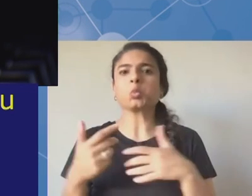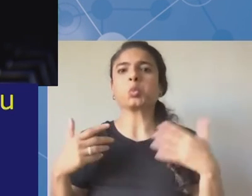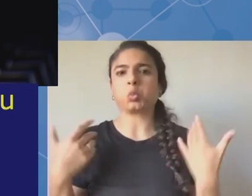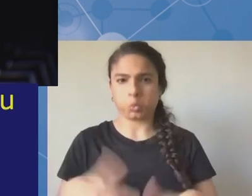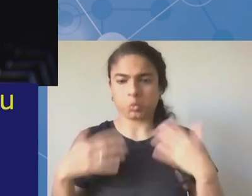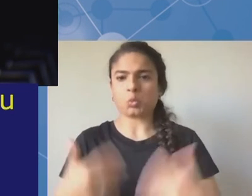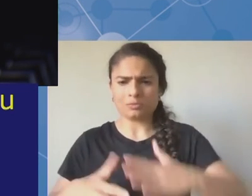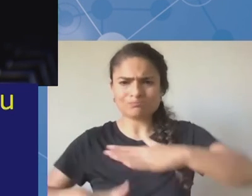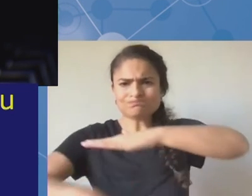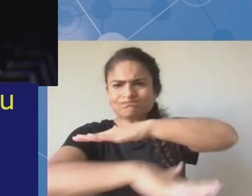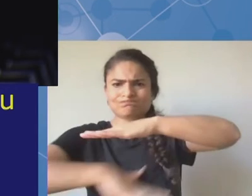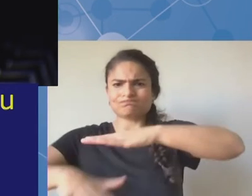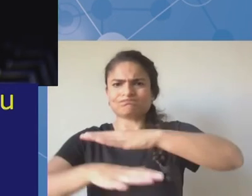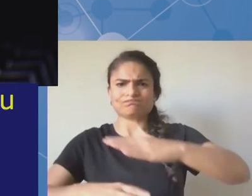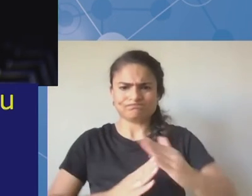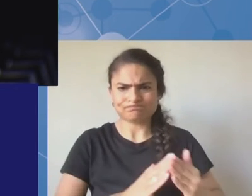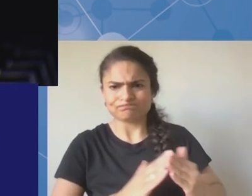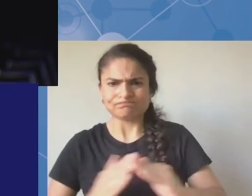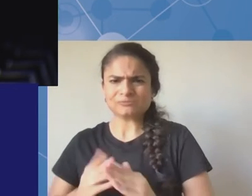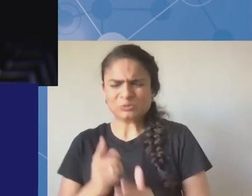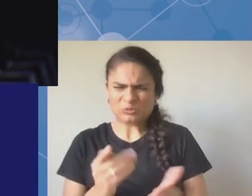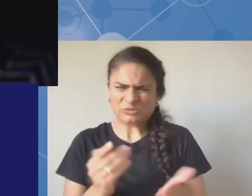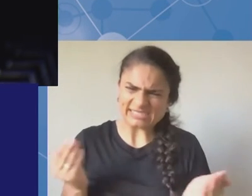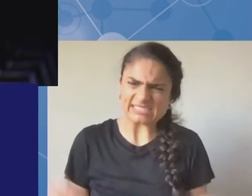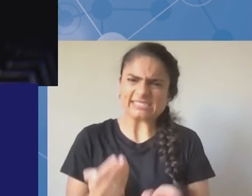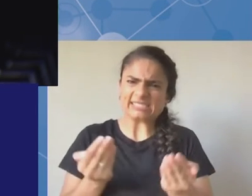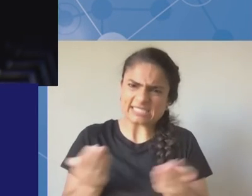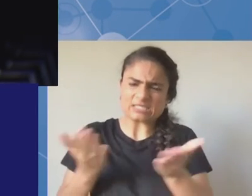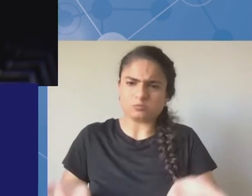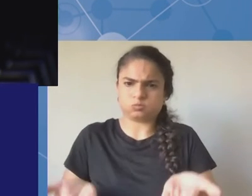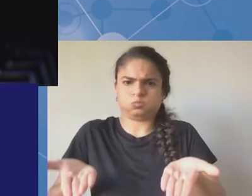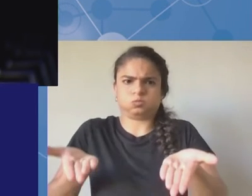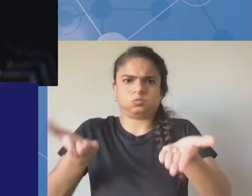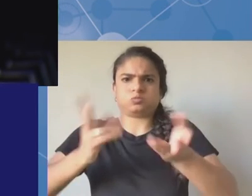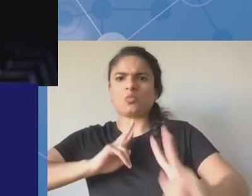Apoyan los hubs que funcionan a distancia.